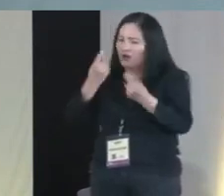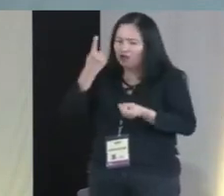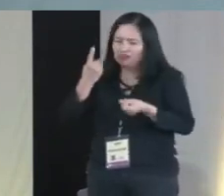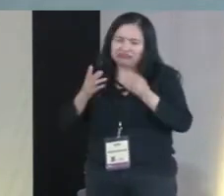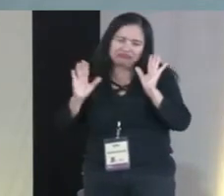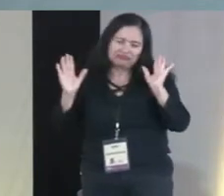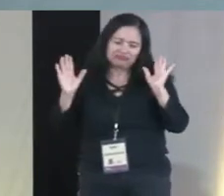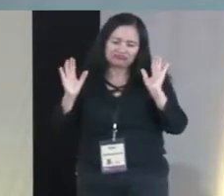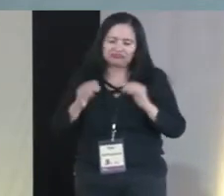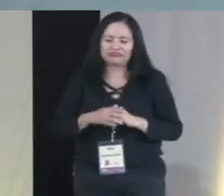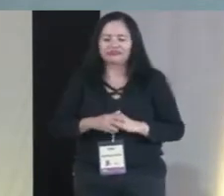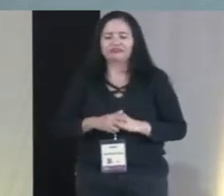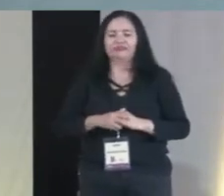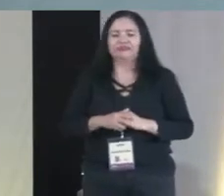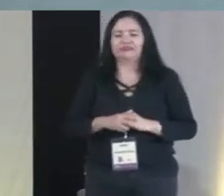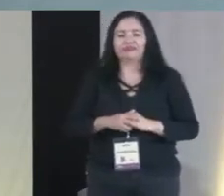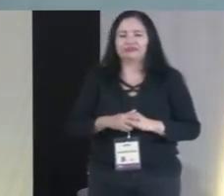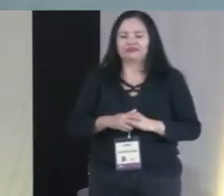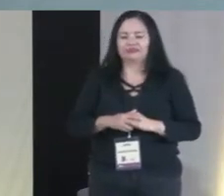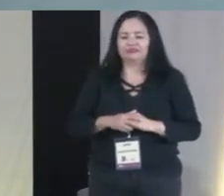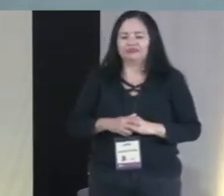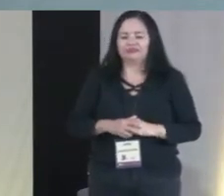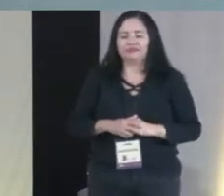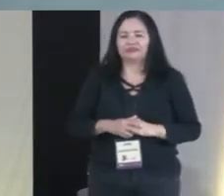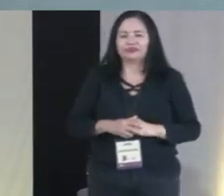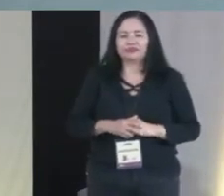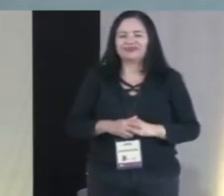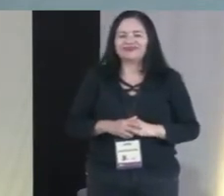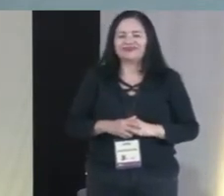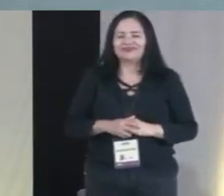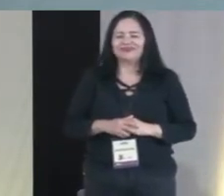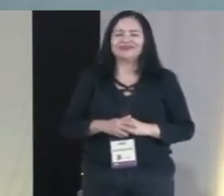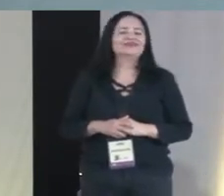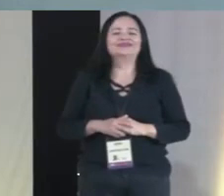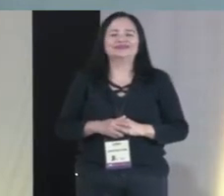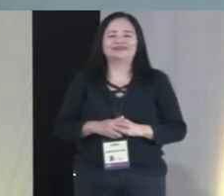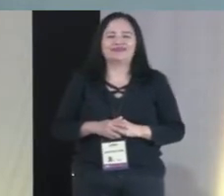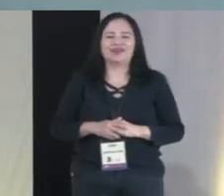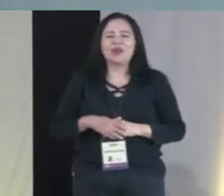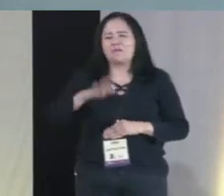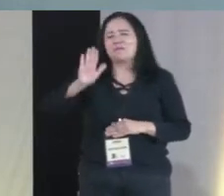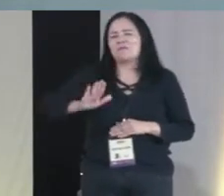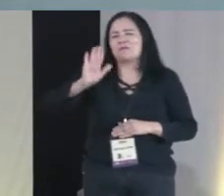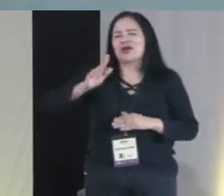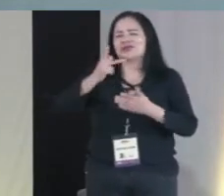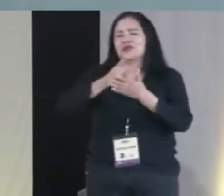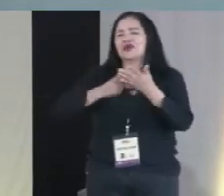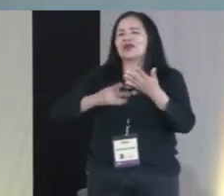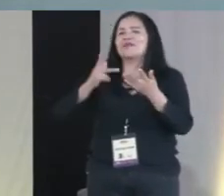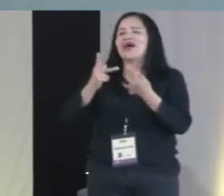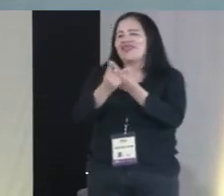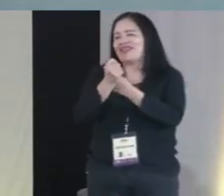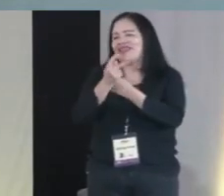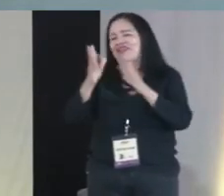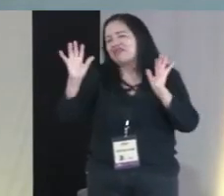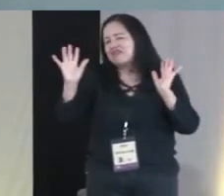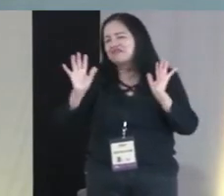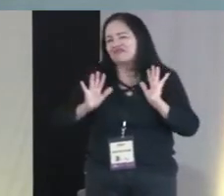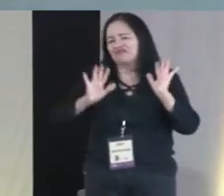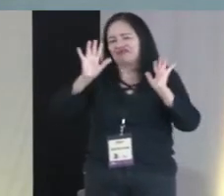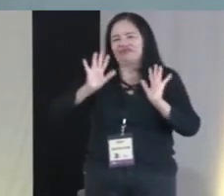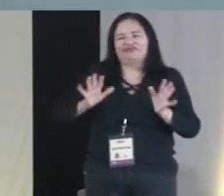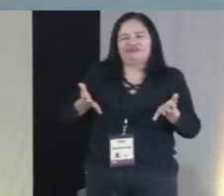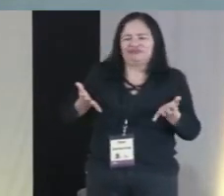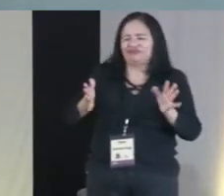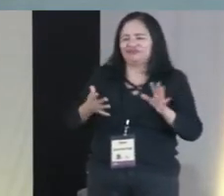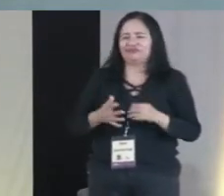como la continuación de esa serie de Netflix, ¿no? Muy desmejorada. ¿Eh? Muy desmejorada. Muy desmejorado,